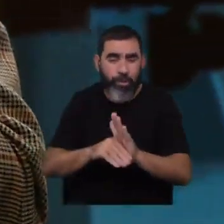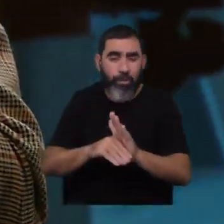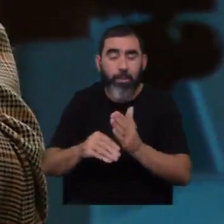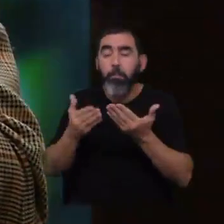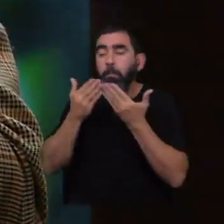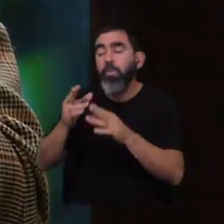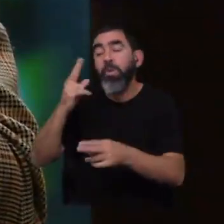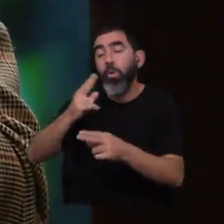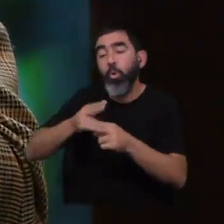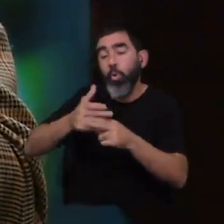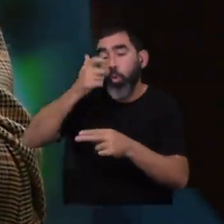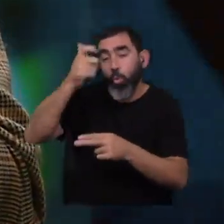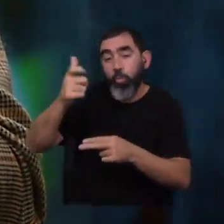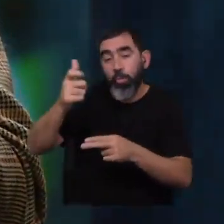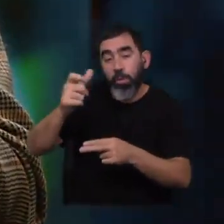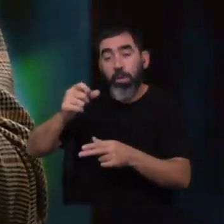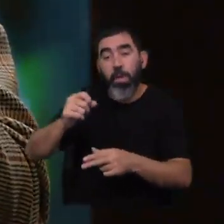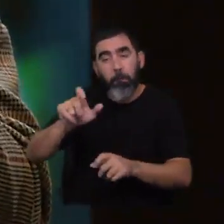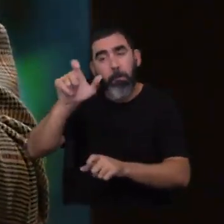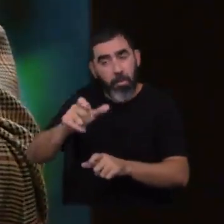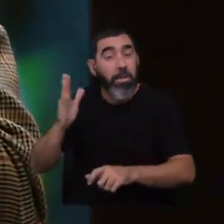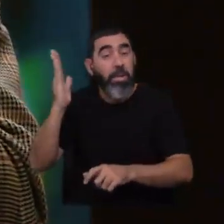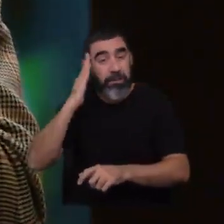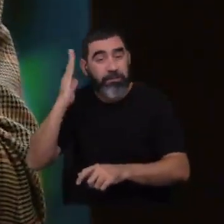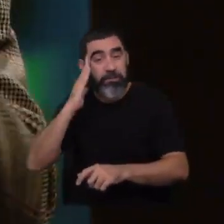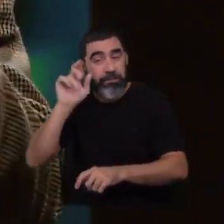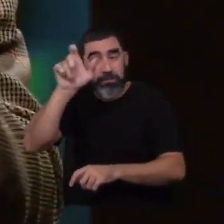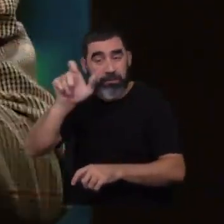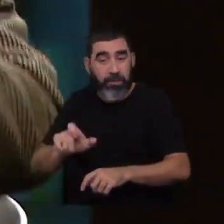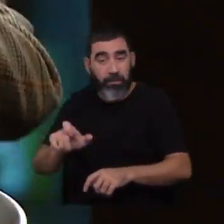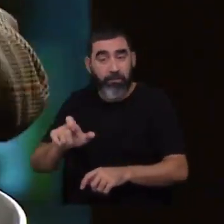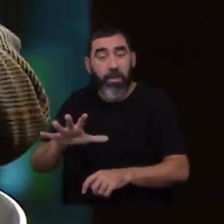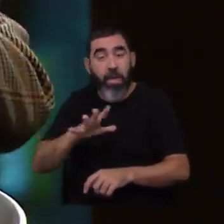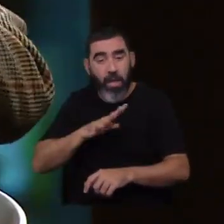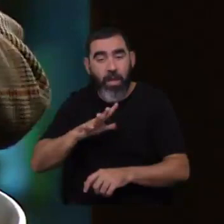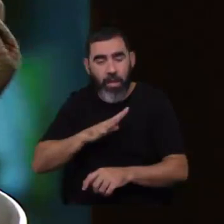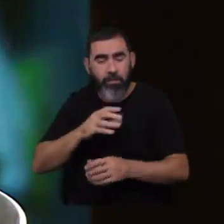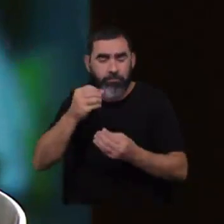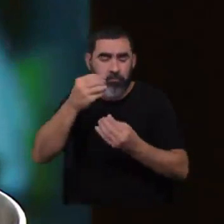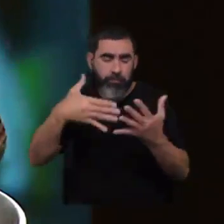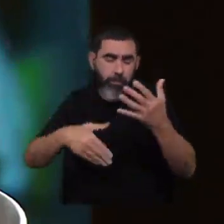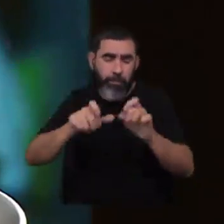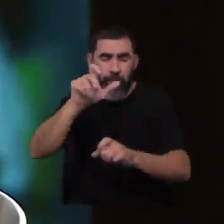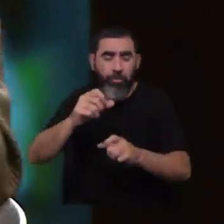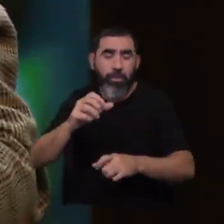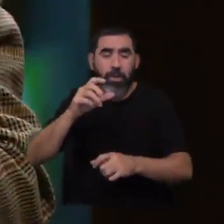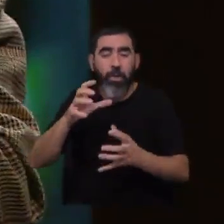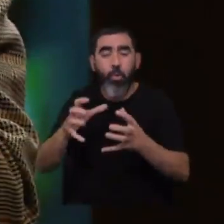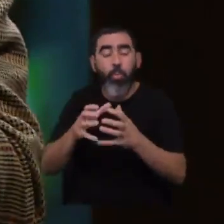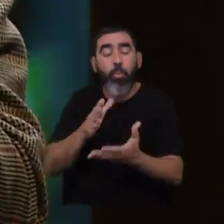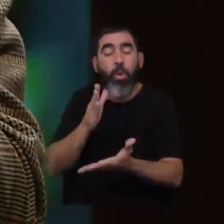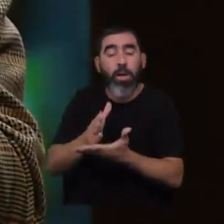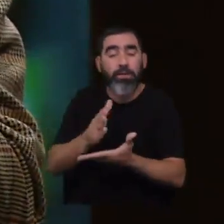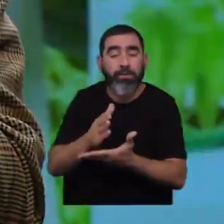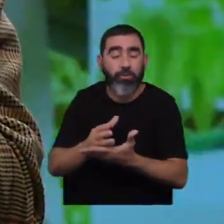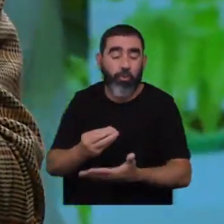nombres de científicos y la sociedad puede dar respuesta, ¿no? Hayan aparecido una cantidad de personas referidas al GACH, bueno, este tipo de programas